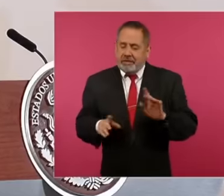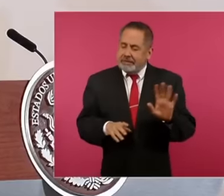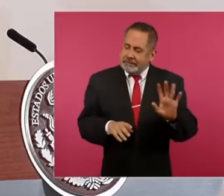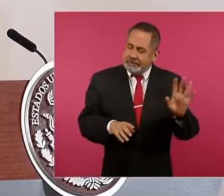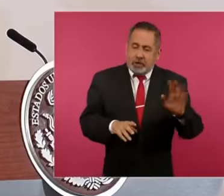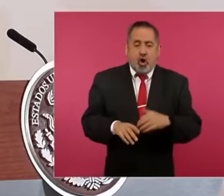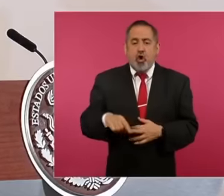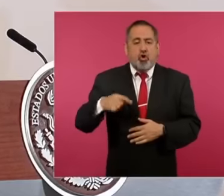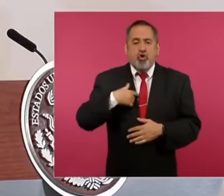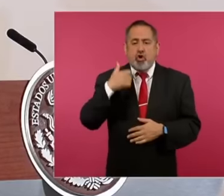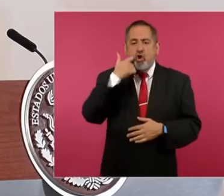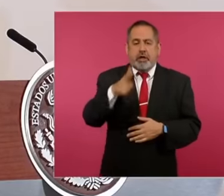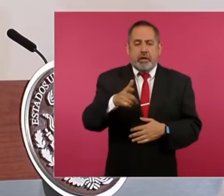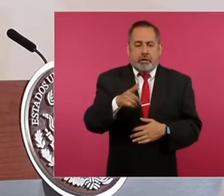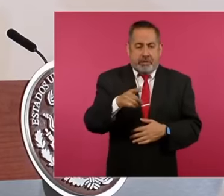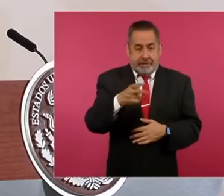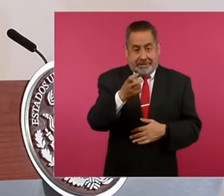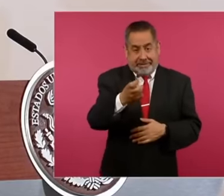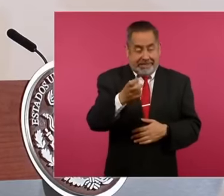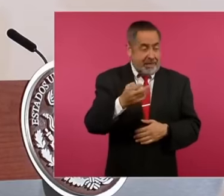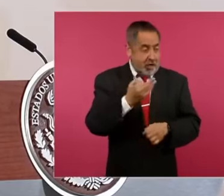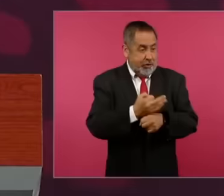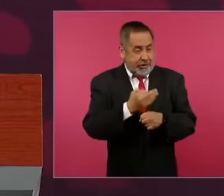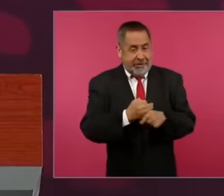quiero, ahora que está